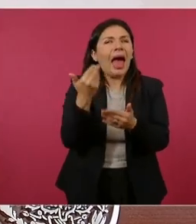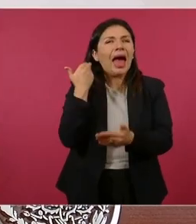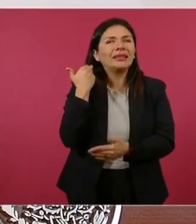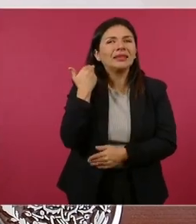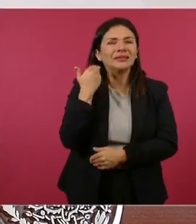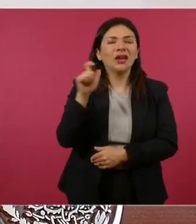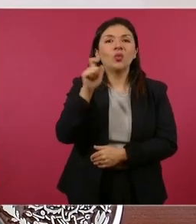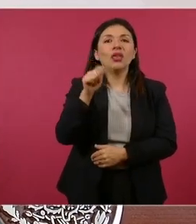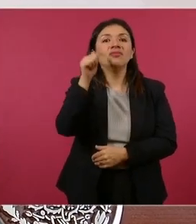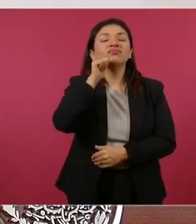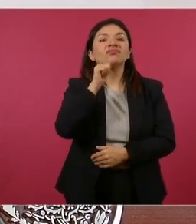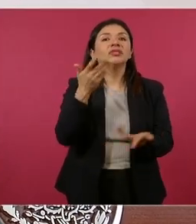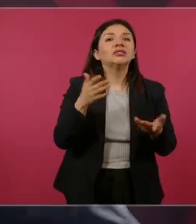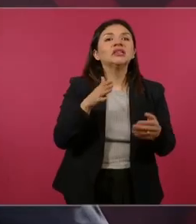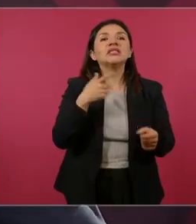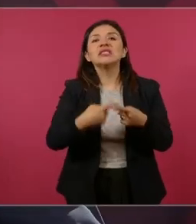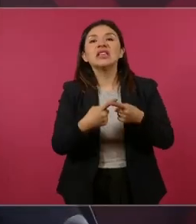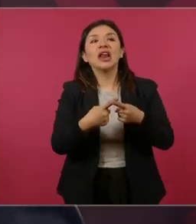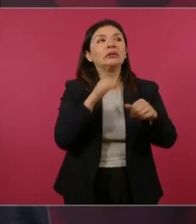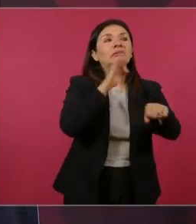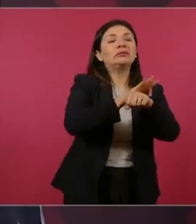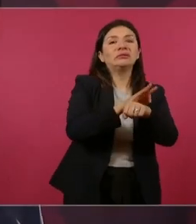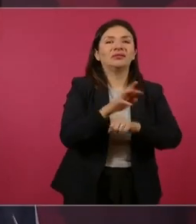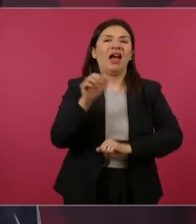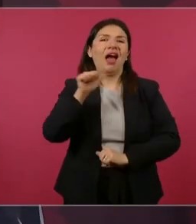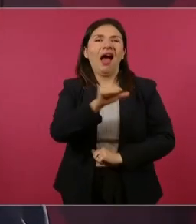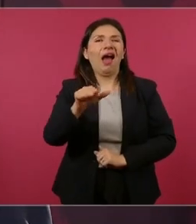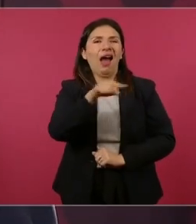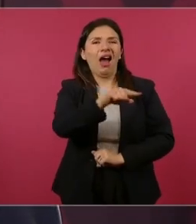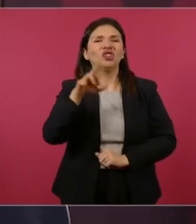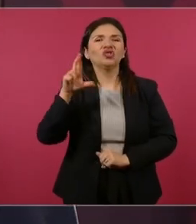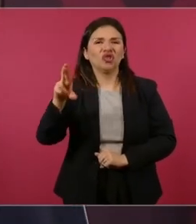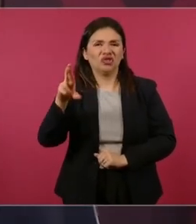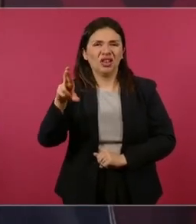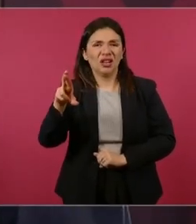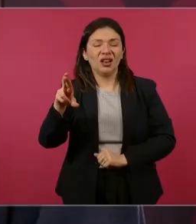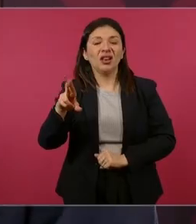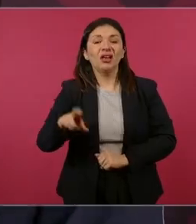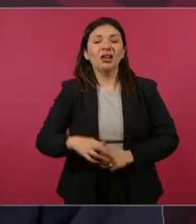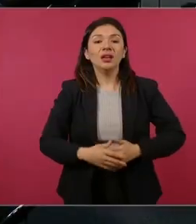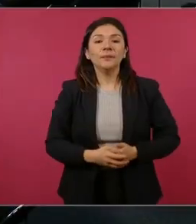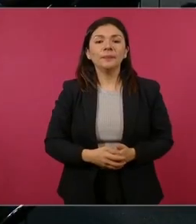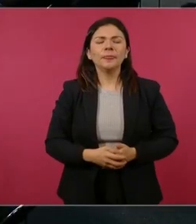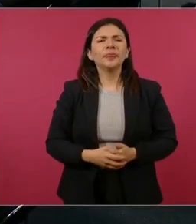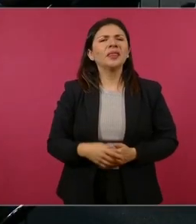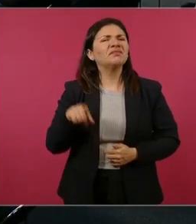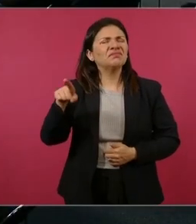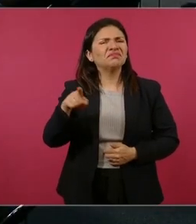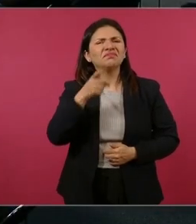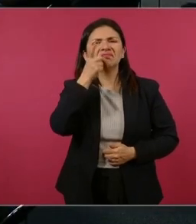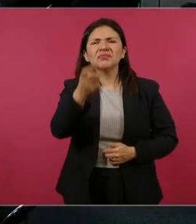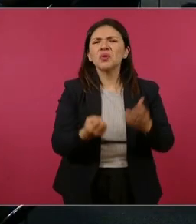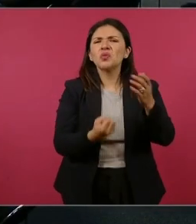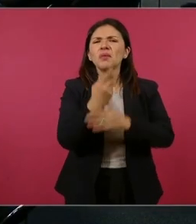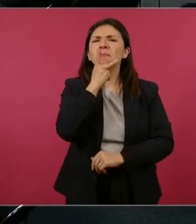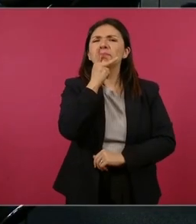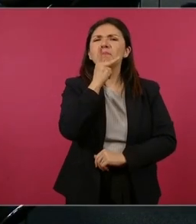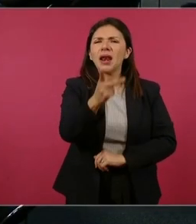definen a favor de la señora Xóchitl, y usan un término nuevo, ¿no?,